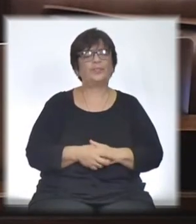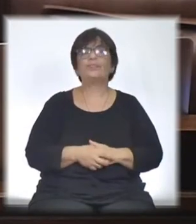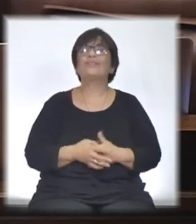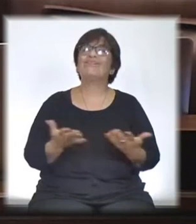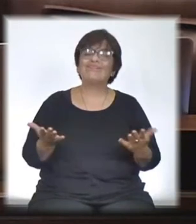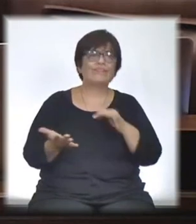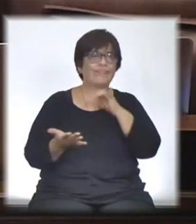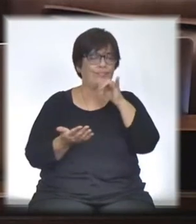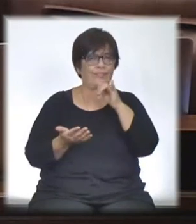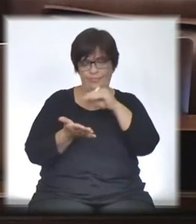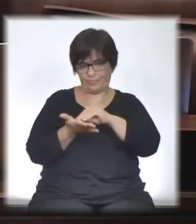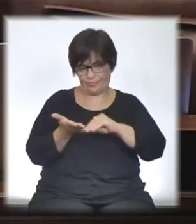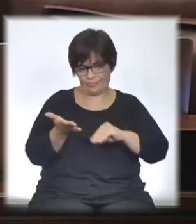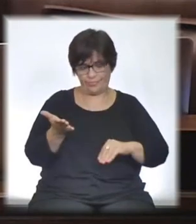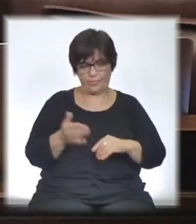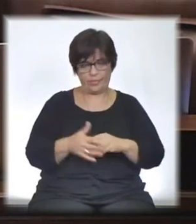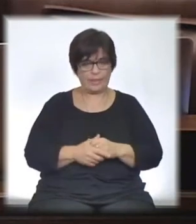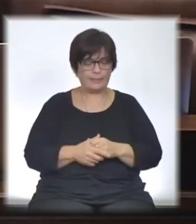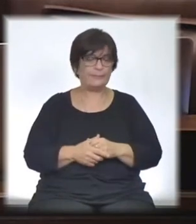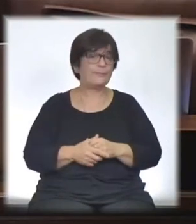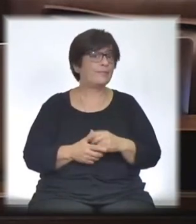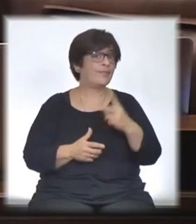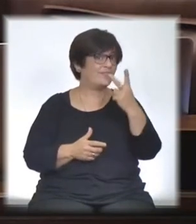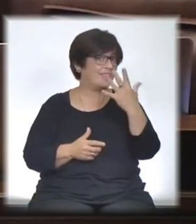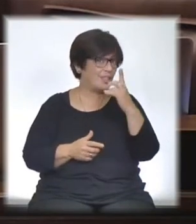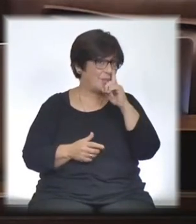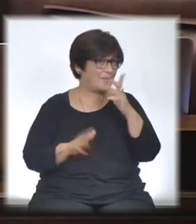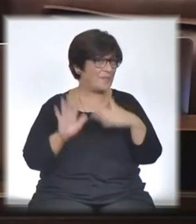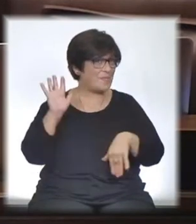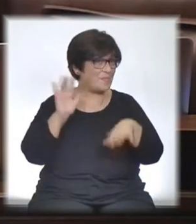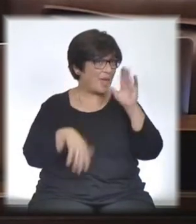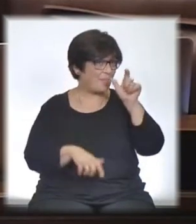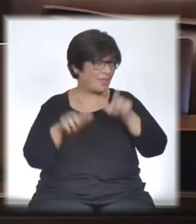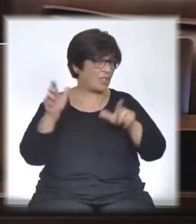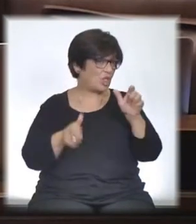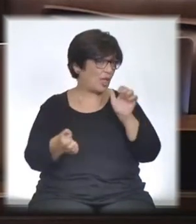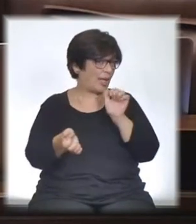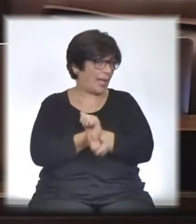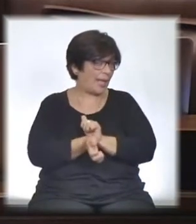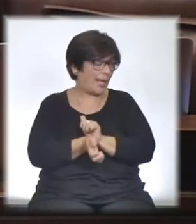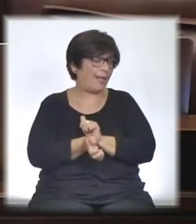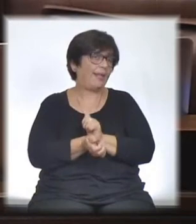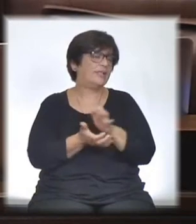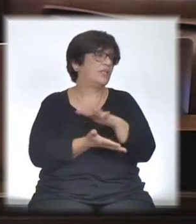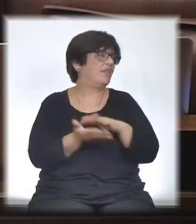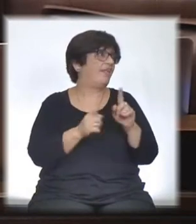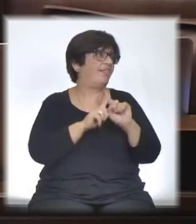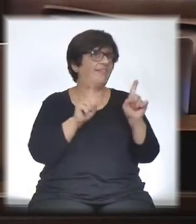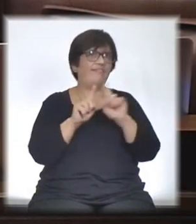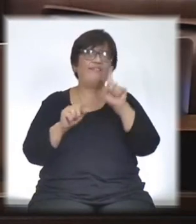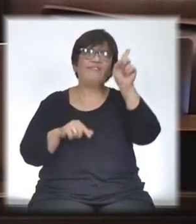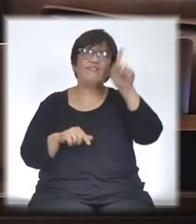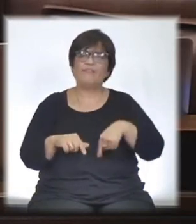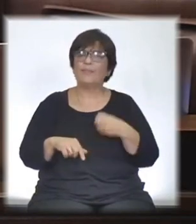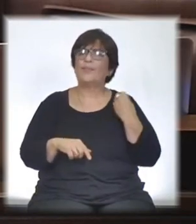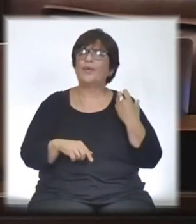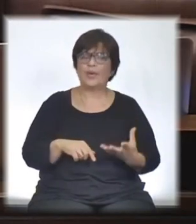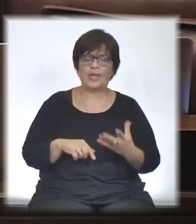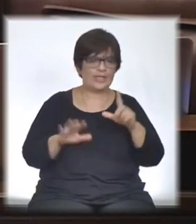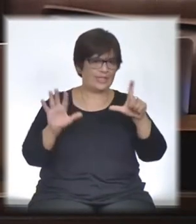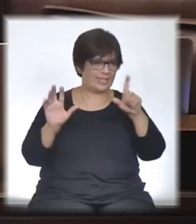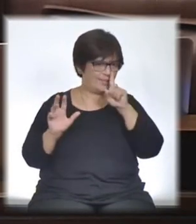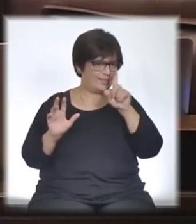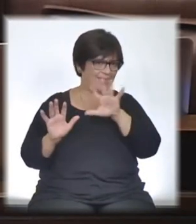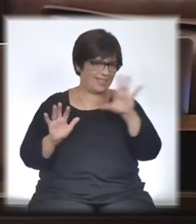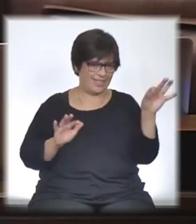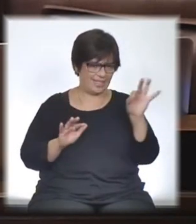Algunos datos. Más de 25.000 ciudadanos fueron privados de su libertad bajo distintas circunstancias. 7.500 de